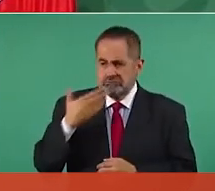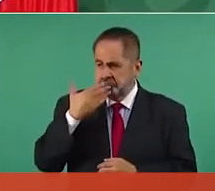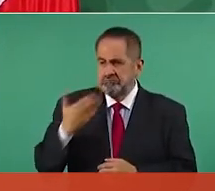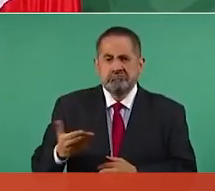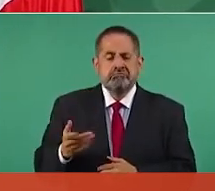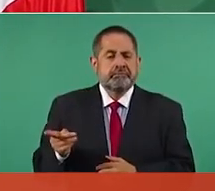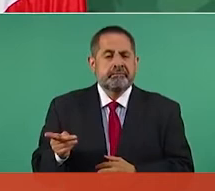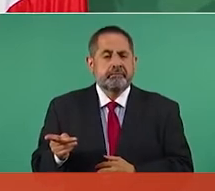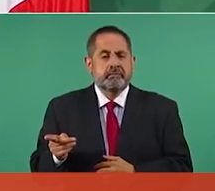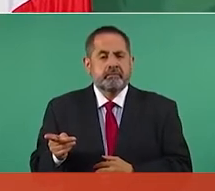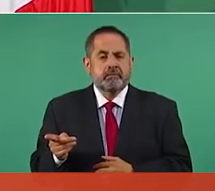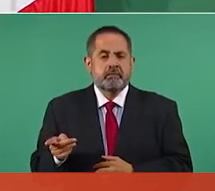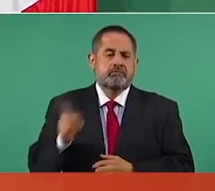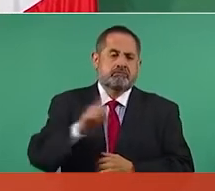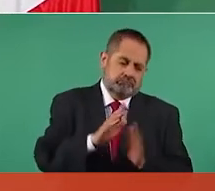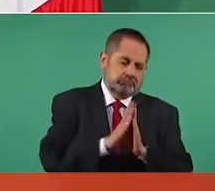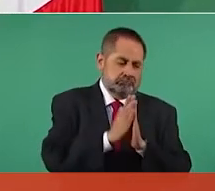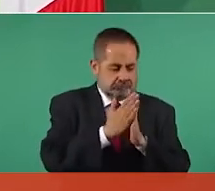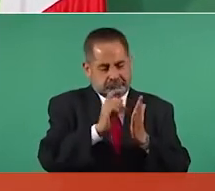muchos tomos